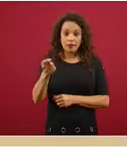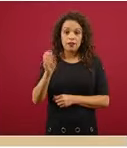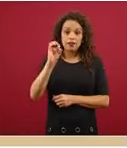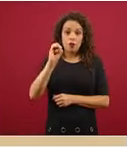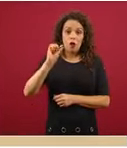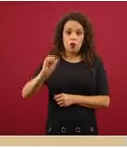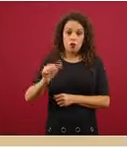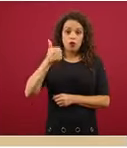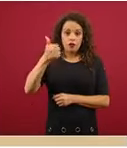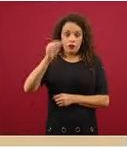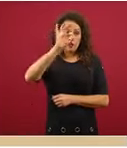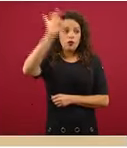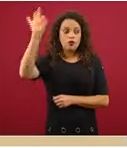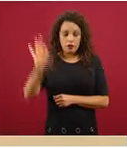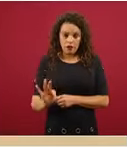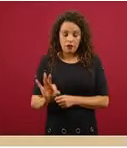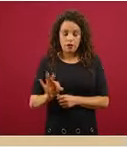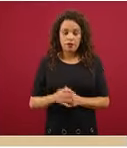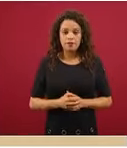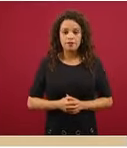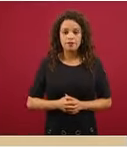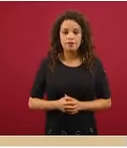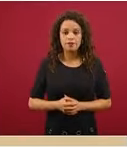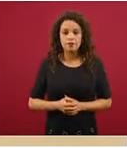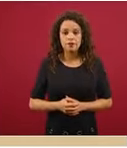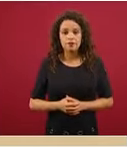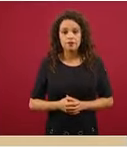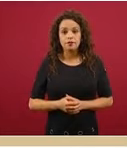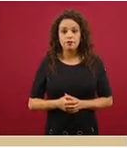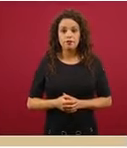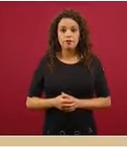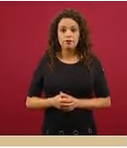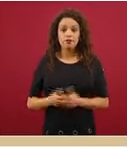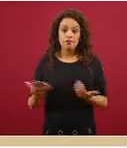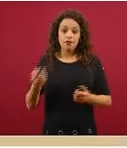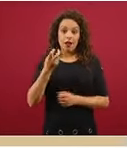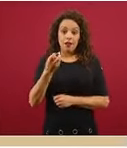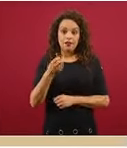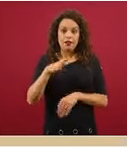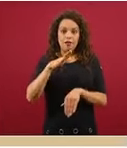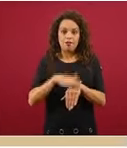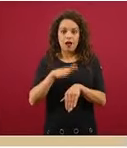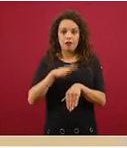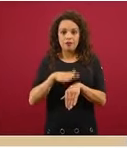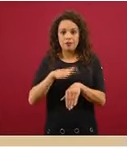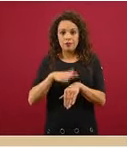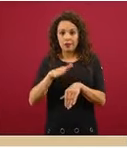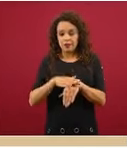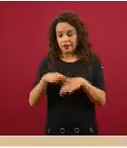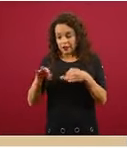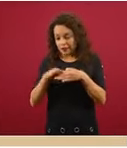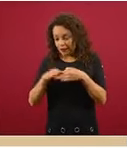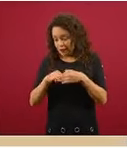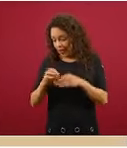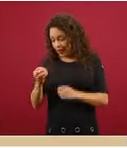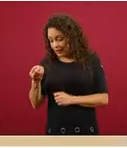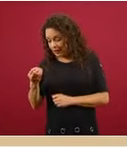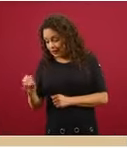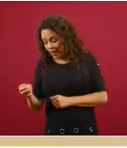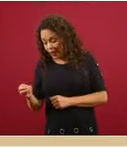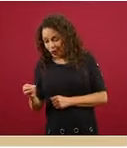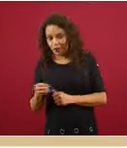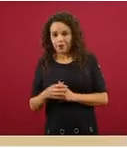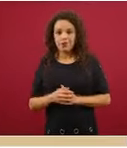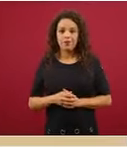que es 0.6%, y también entonces acercándose cada vez más al cero, que es en un momento